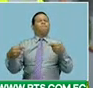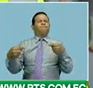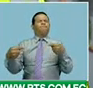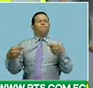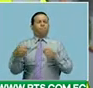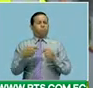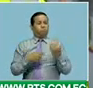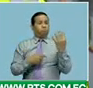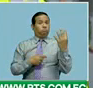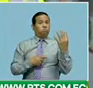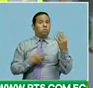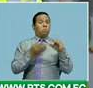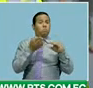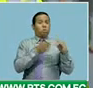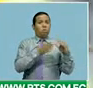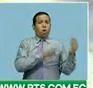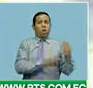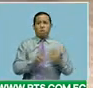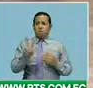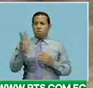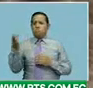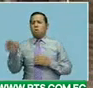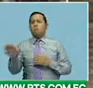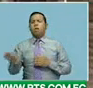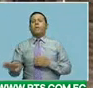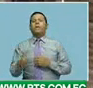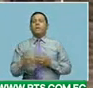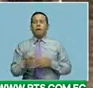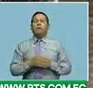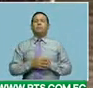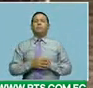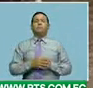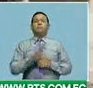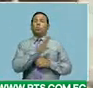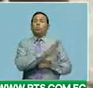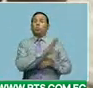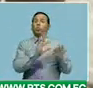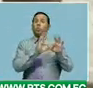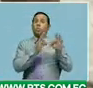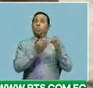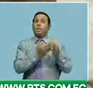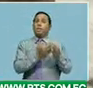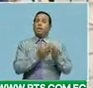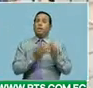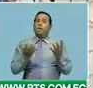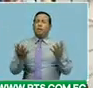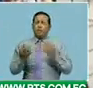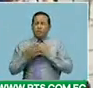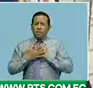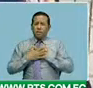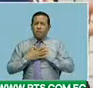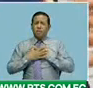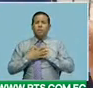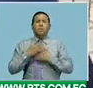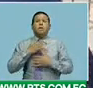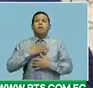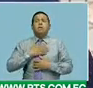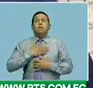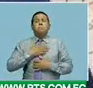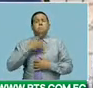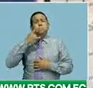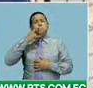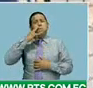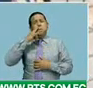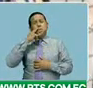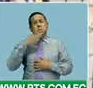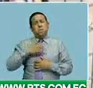y 4 muertes del lado de los Lagartos. Entre tanto, los familiares de las víctimas piden justicia. Mataron a mi nieto y el papá